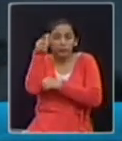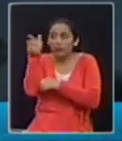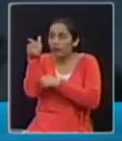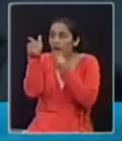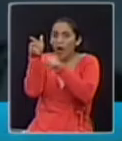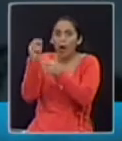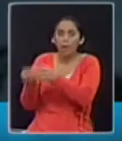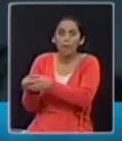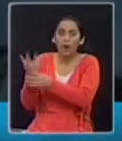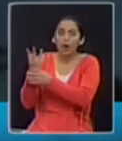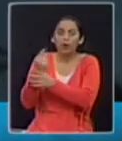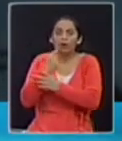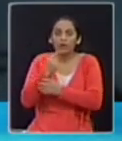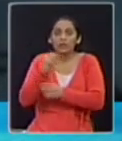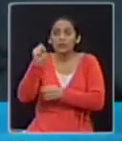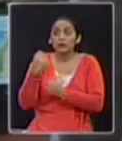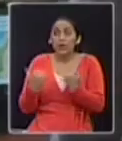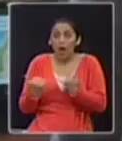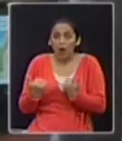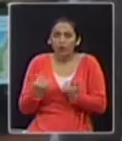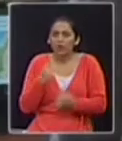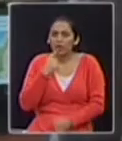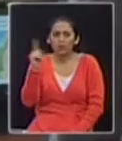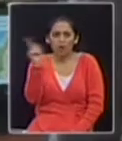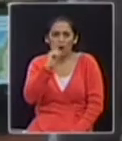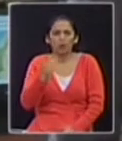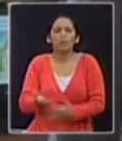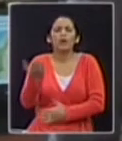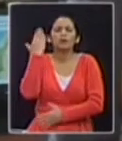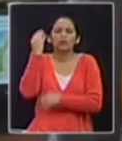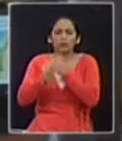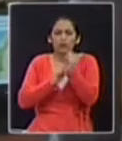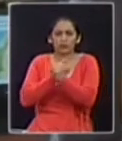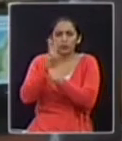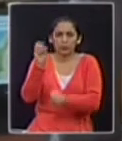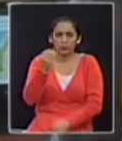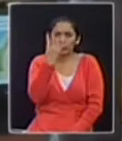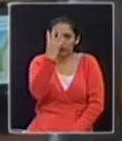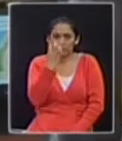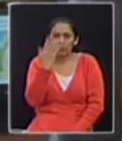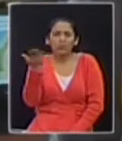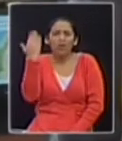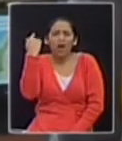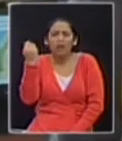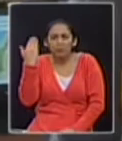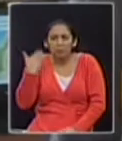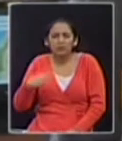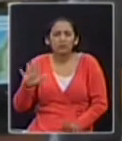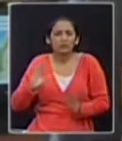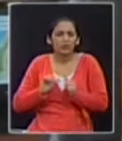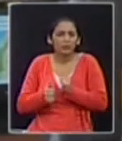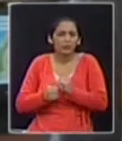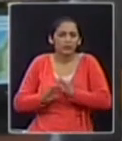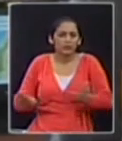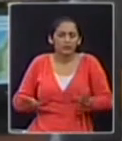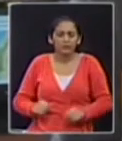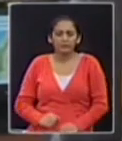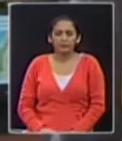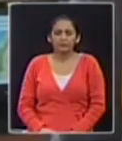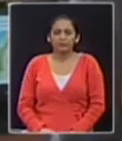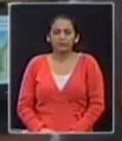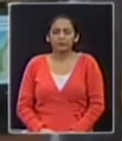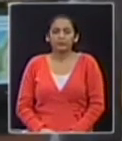corresponde al año 2014 también pasó información se circuló información de